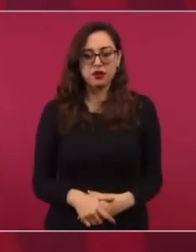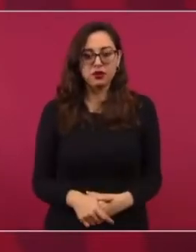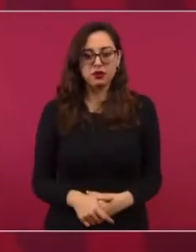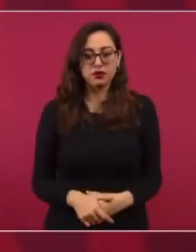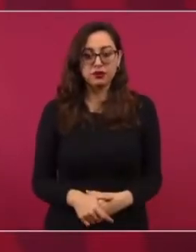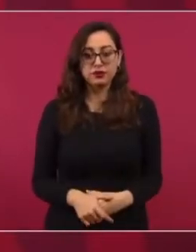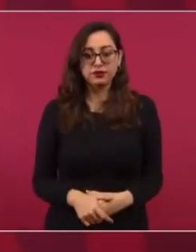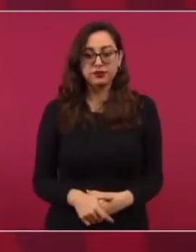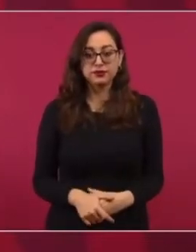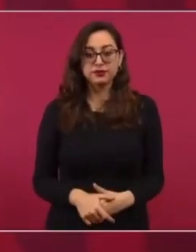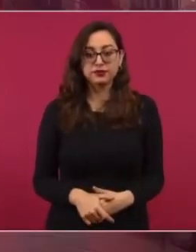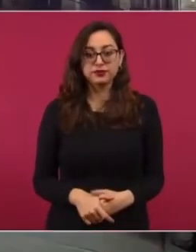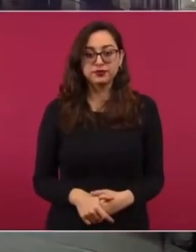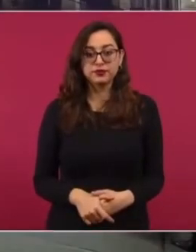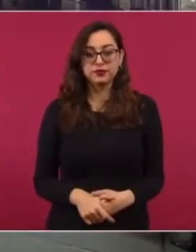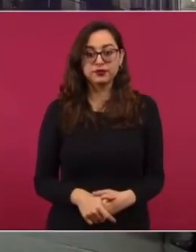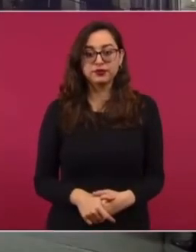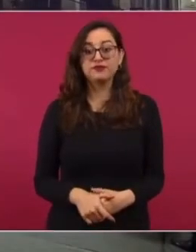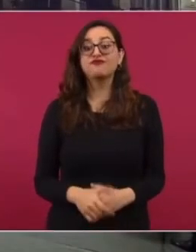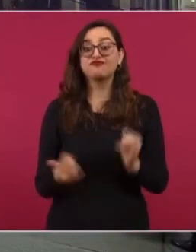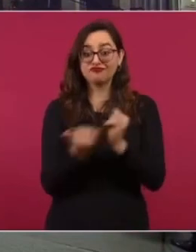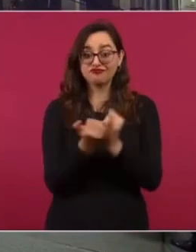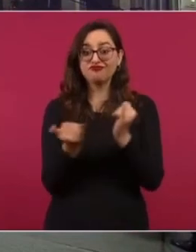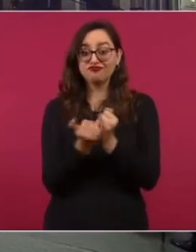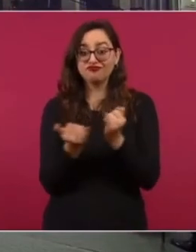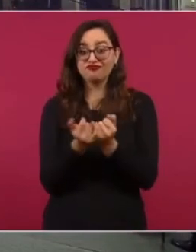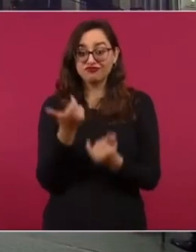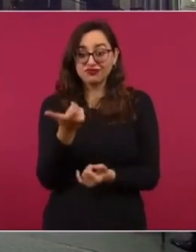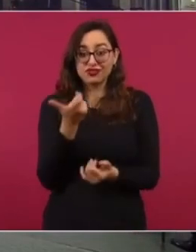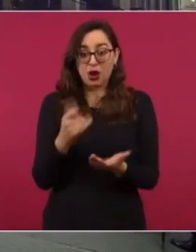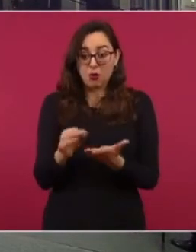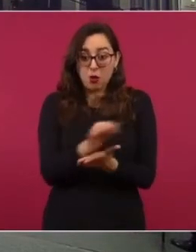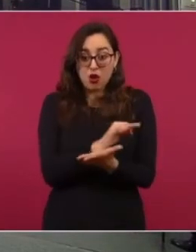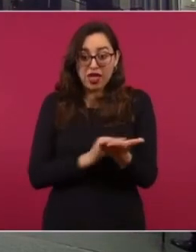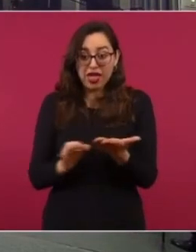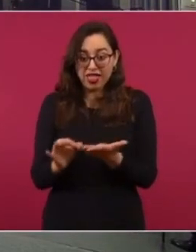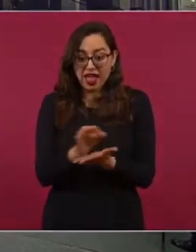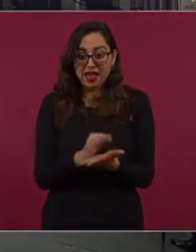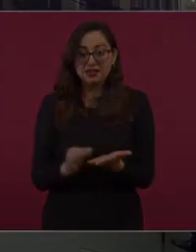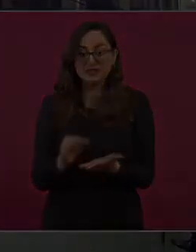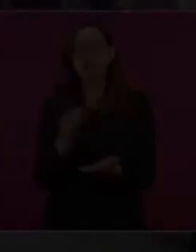¿Eh? Las monedas, sí.